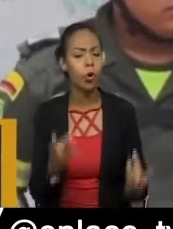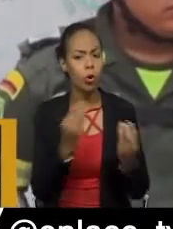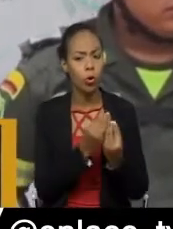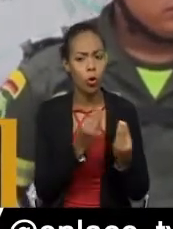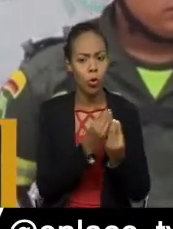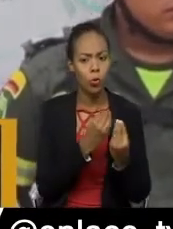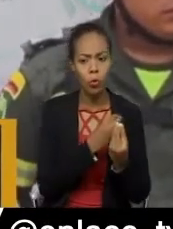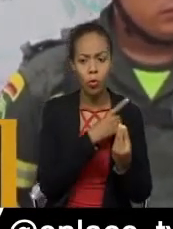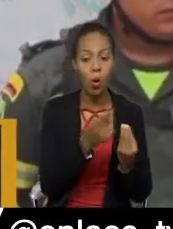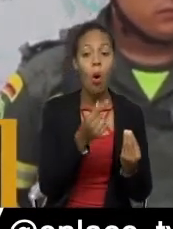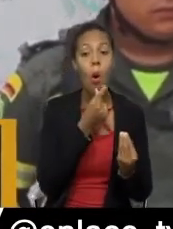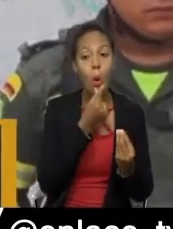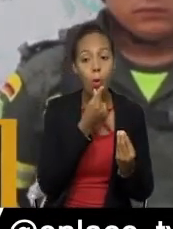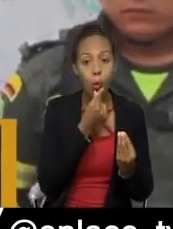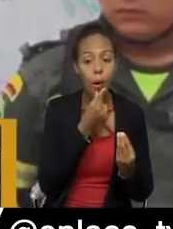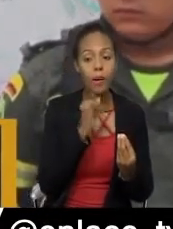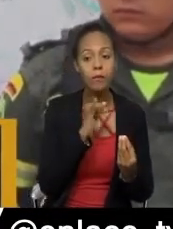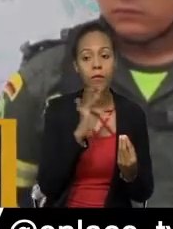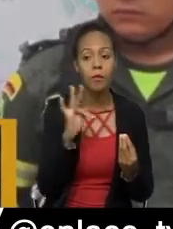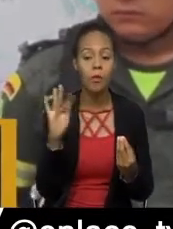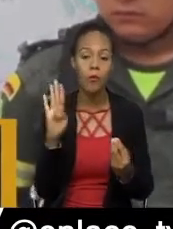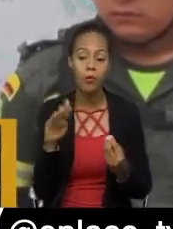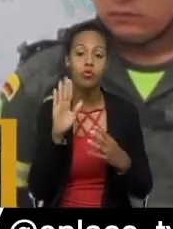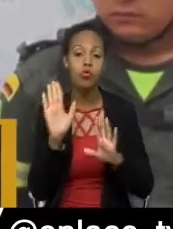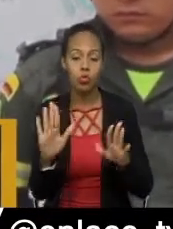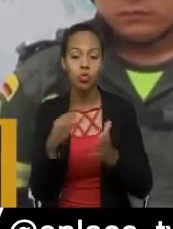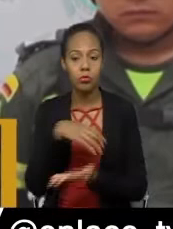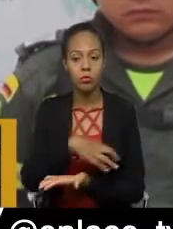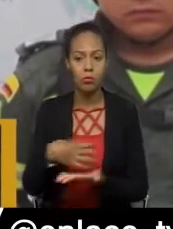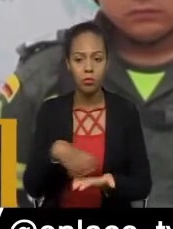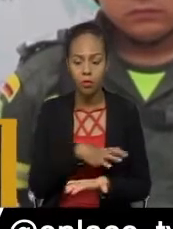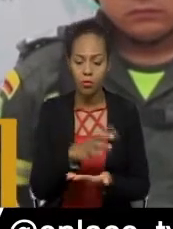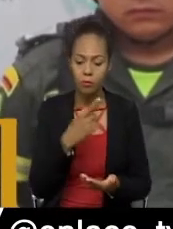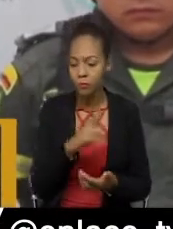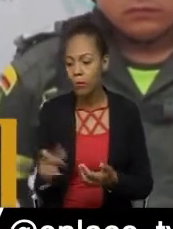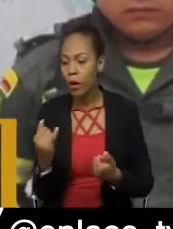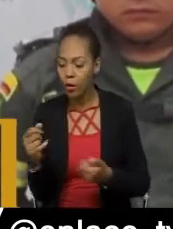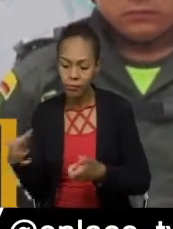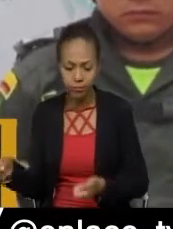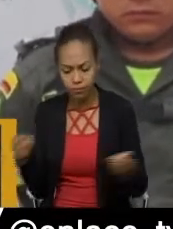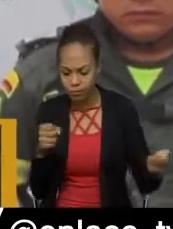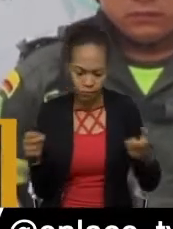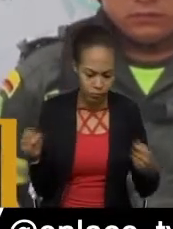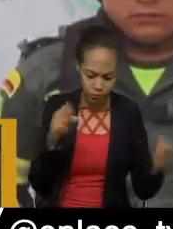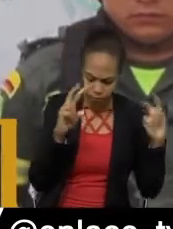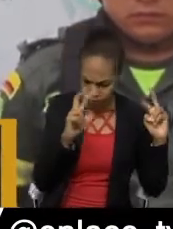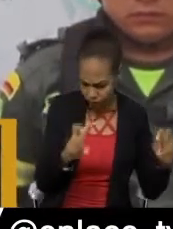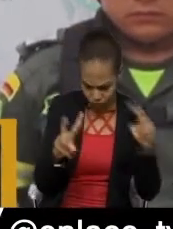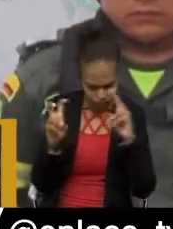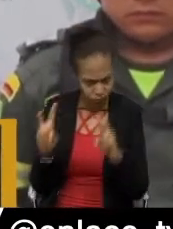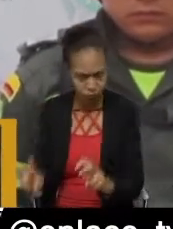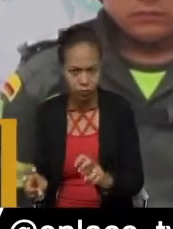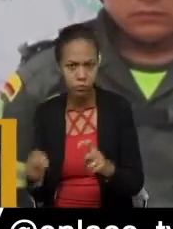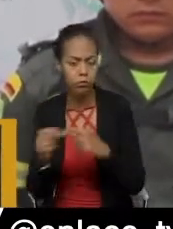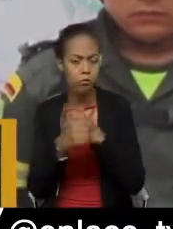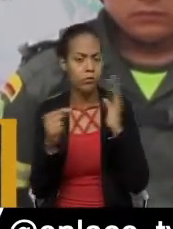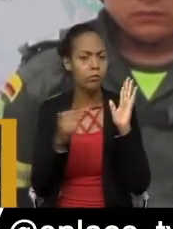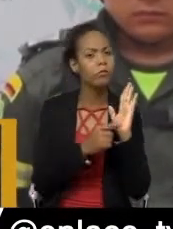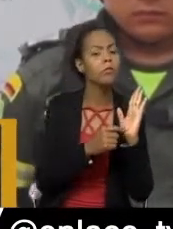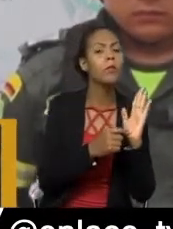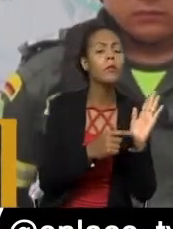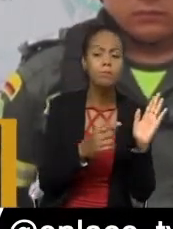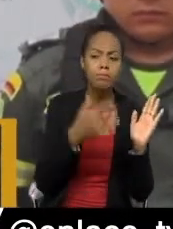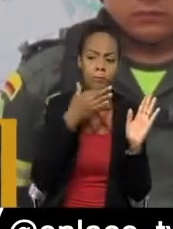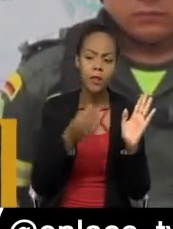tránsito de Santander se encuentran adelantando las respectivas investigaciones. Lo que sí tenemos claro es que a esa hora